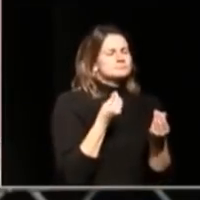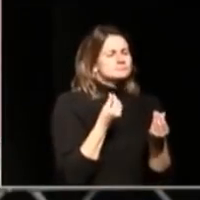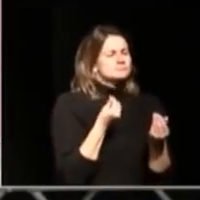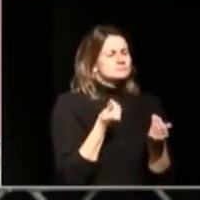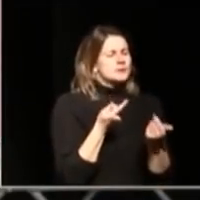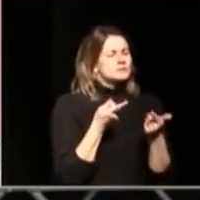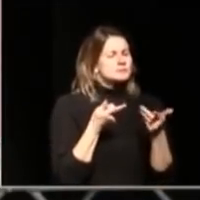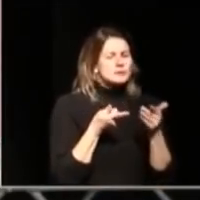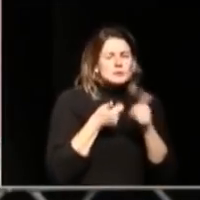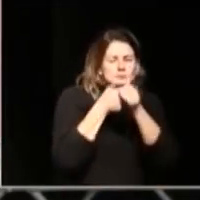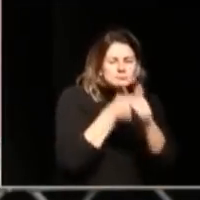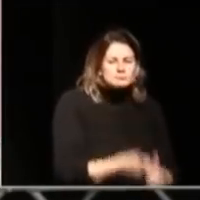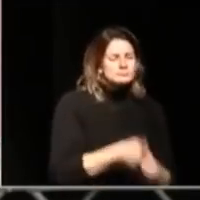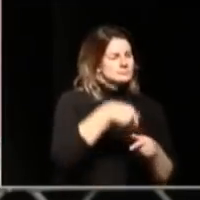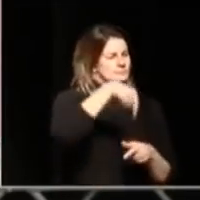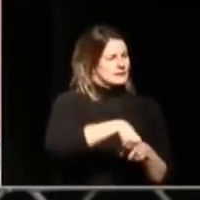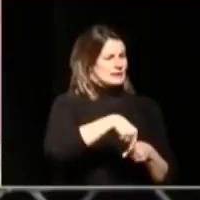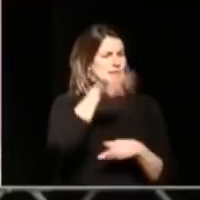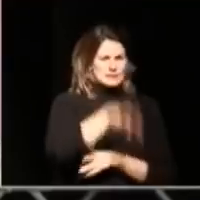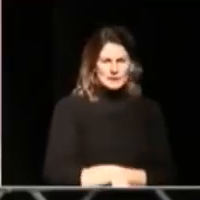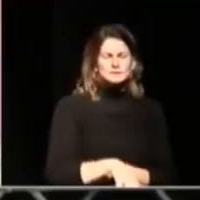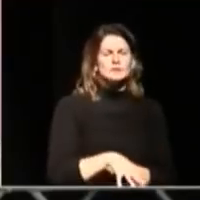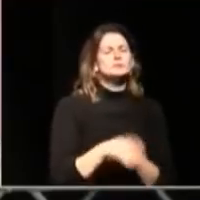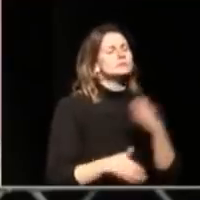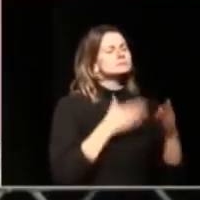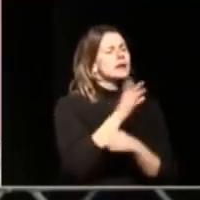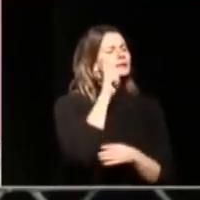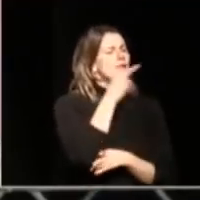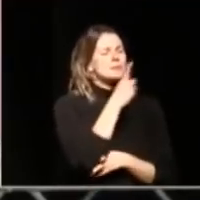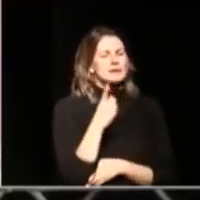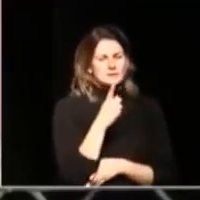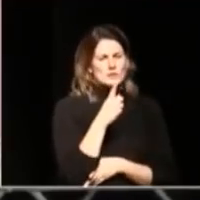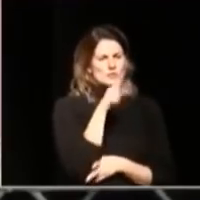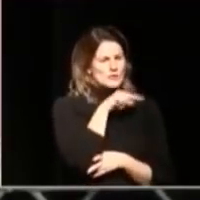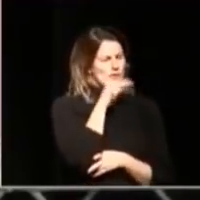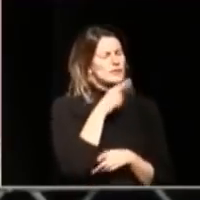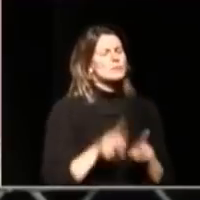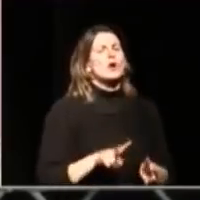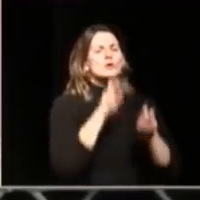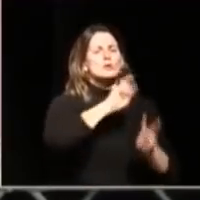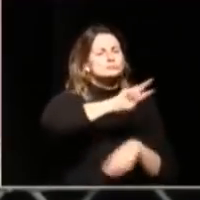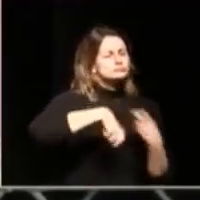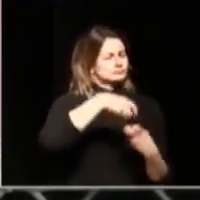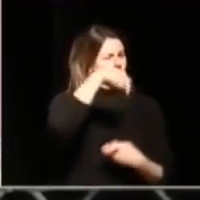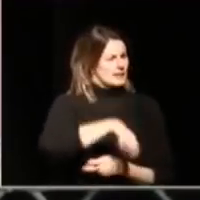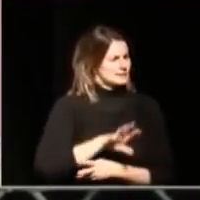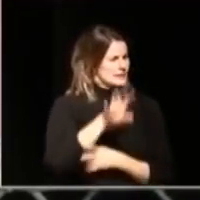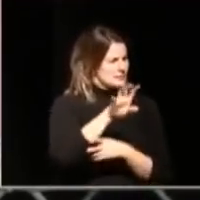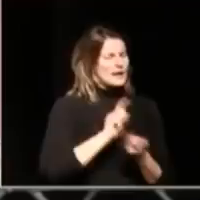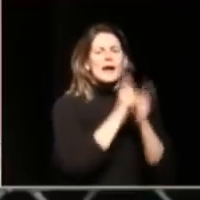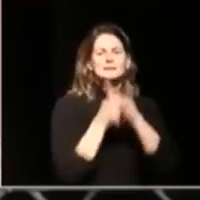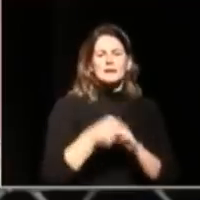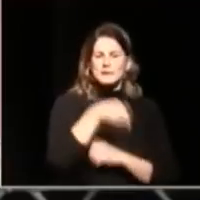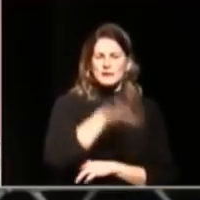que el instinto de los sectores populares en Cataluña sirva el día 21 para marcar un nuevo camino para este país. El cambio en